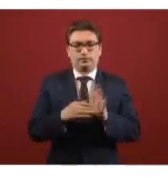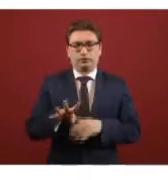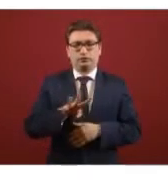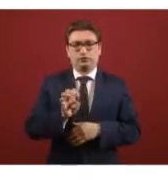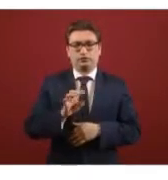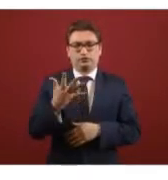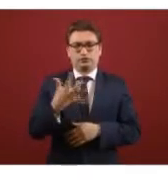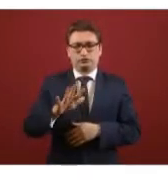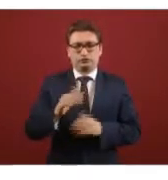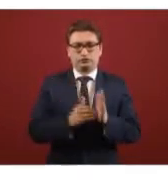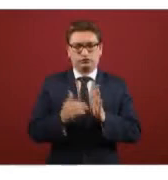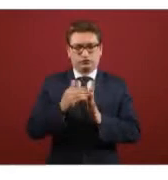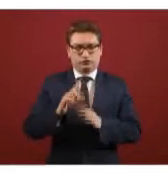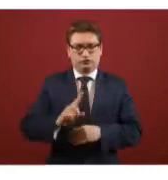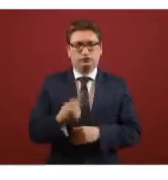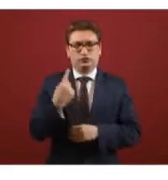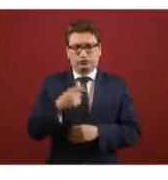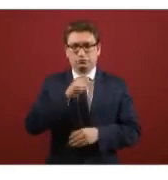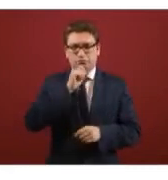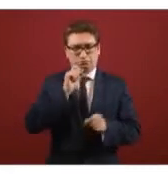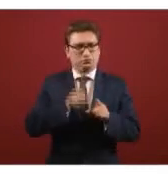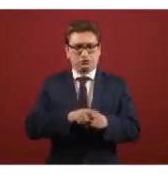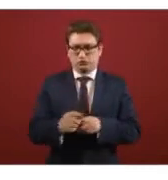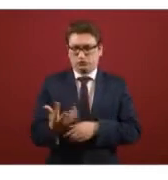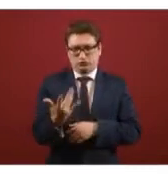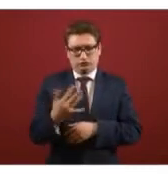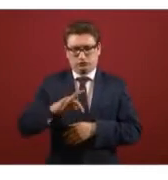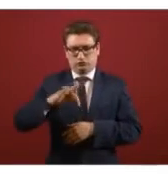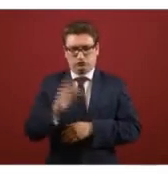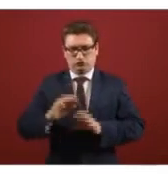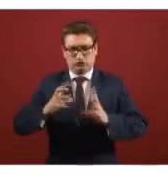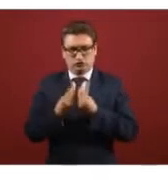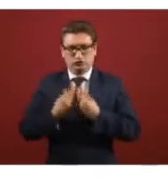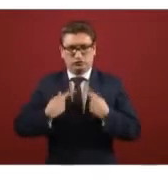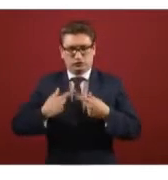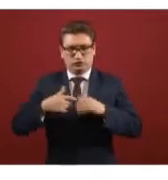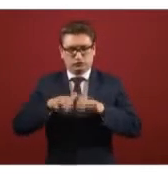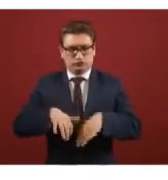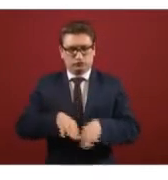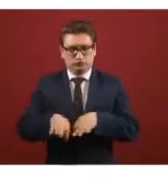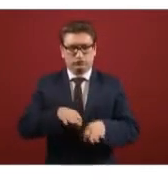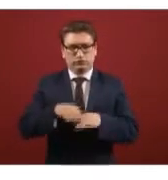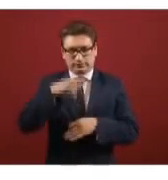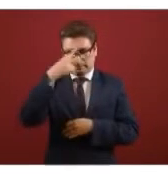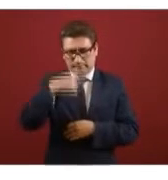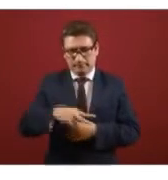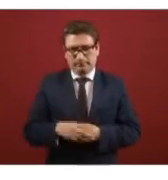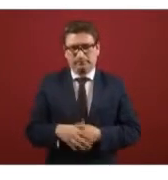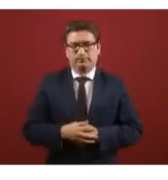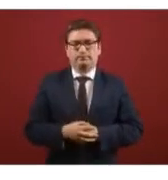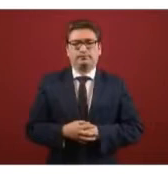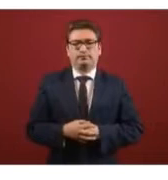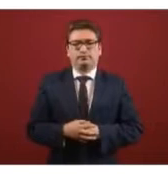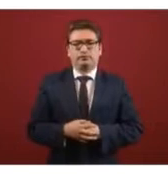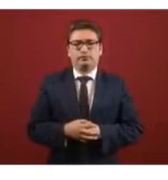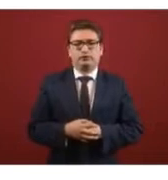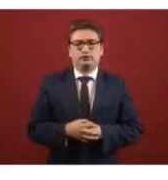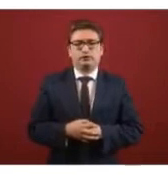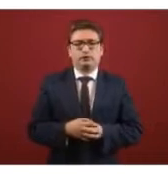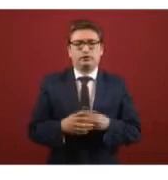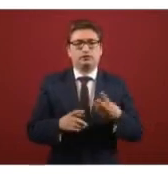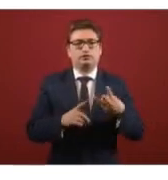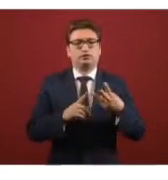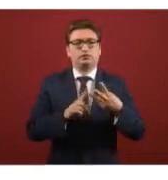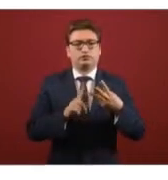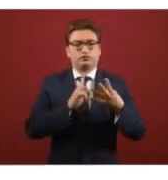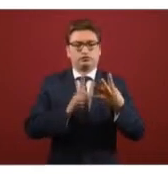1.410 millones, también cumpliendo el 50% de integración nacional como mínimo. Y el cuarto paquete The